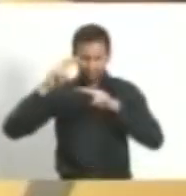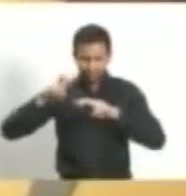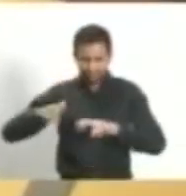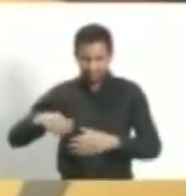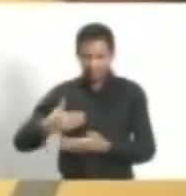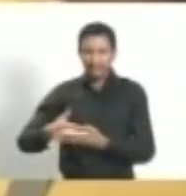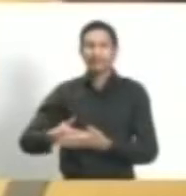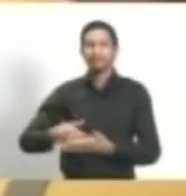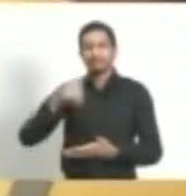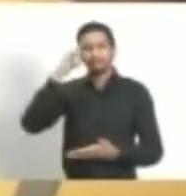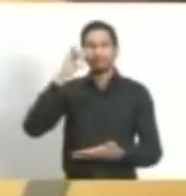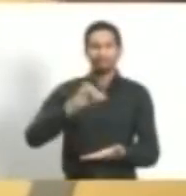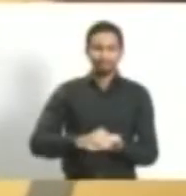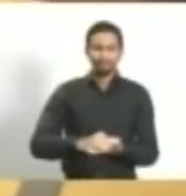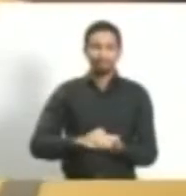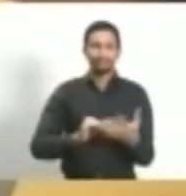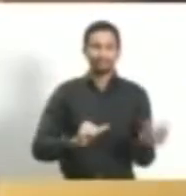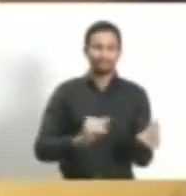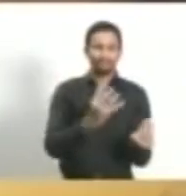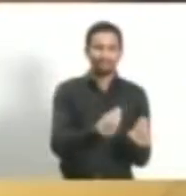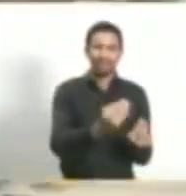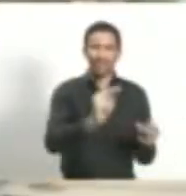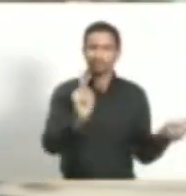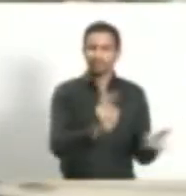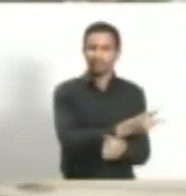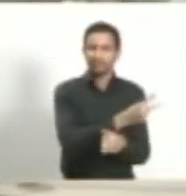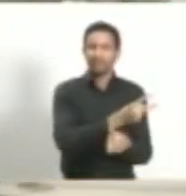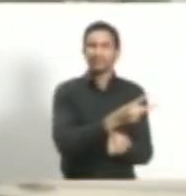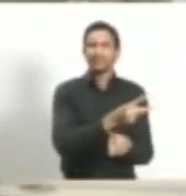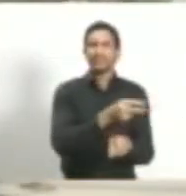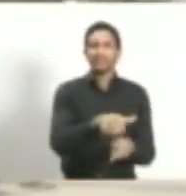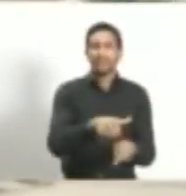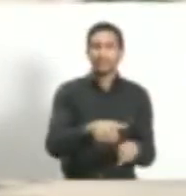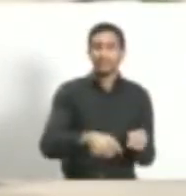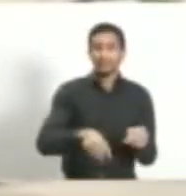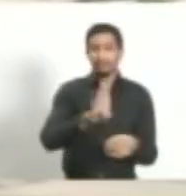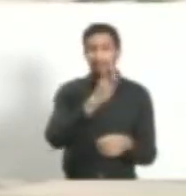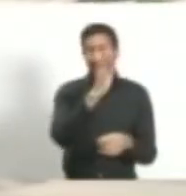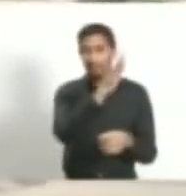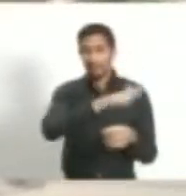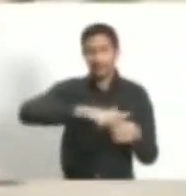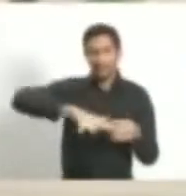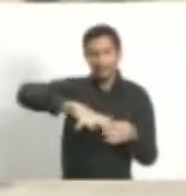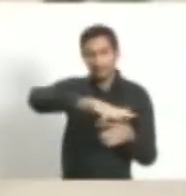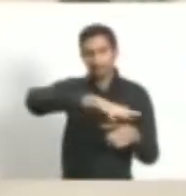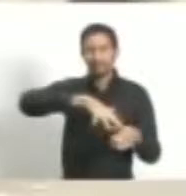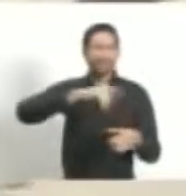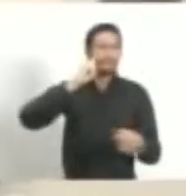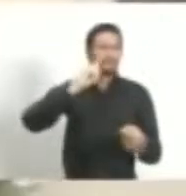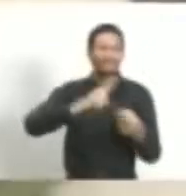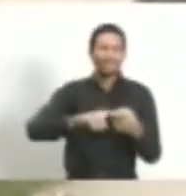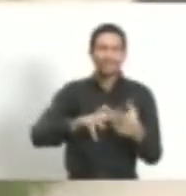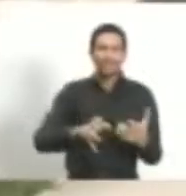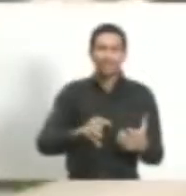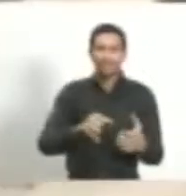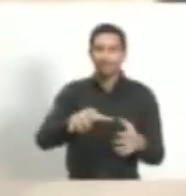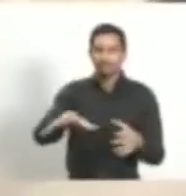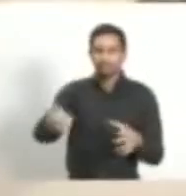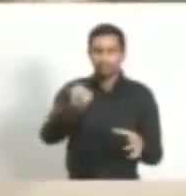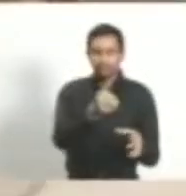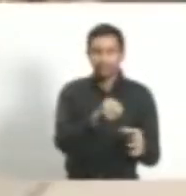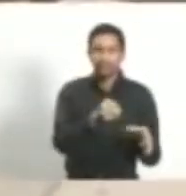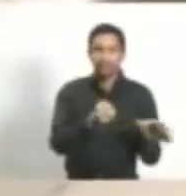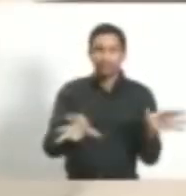revela la existencia de un plan ejecutado por bandas criminales que delinquen en Barranquilla y su área metropolitana y que busca ocupar los diferentes